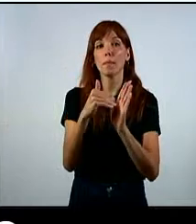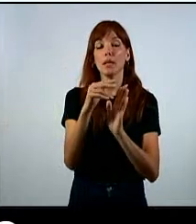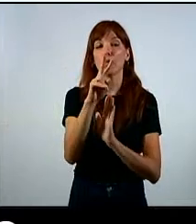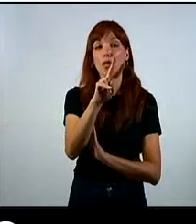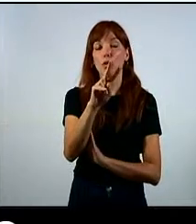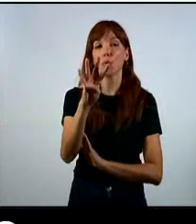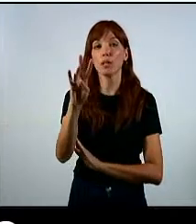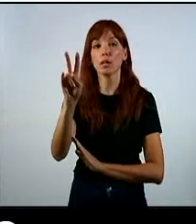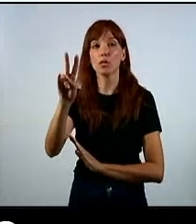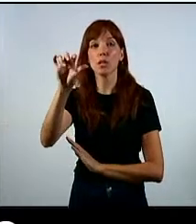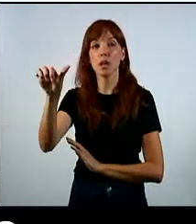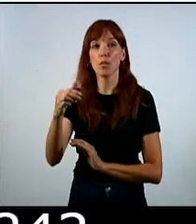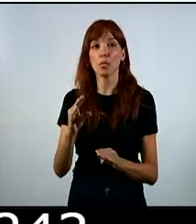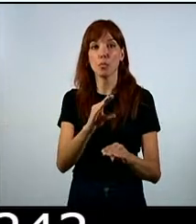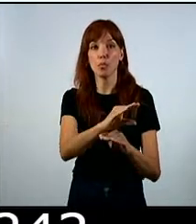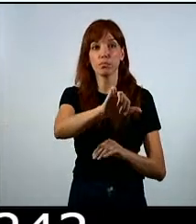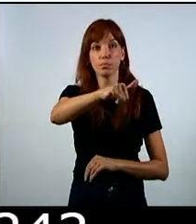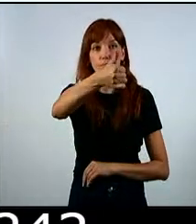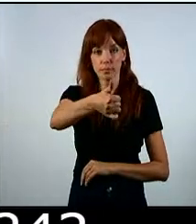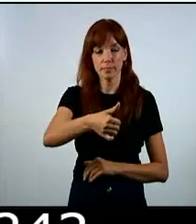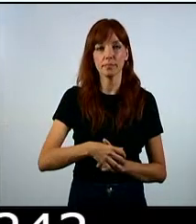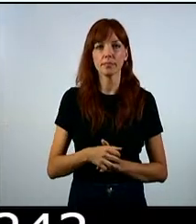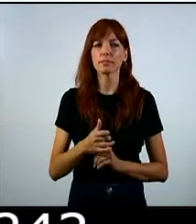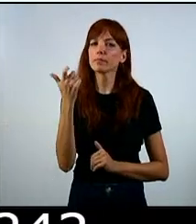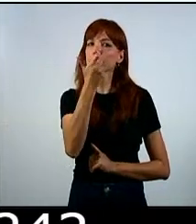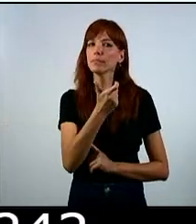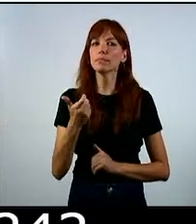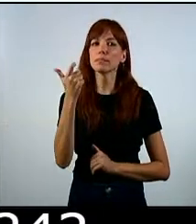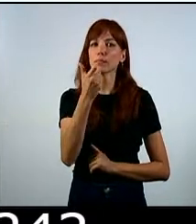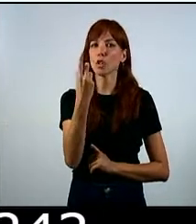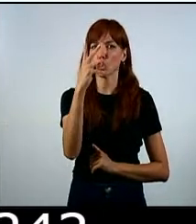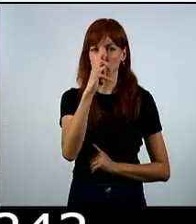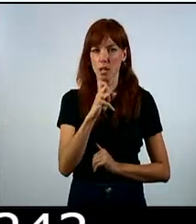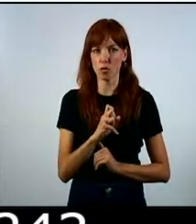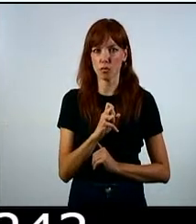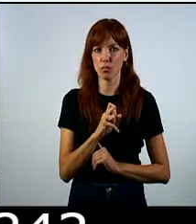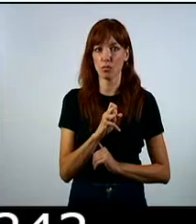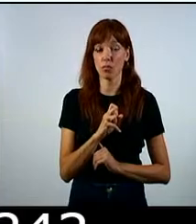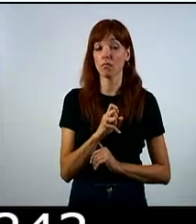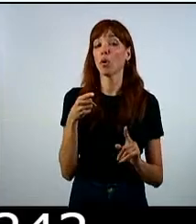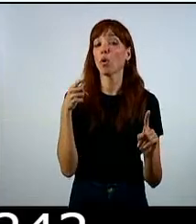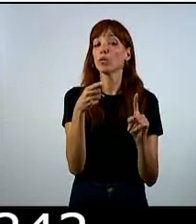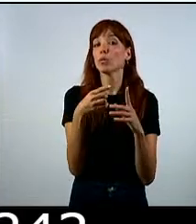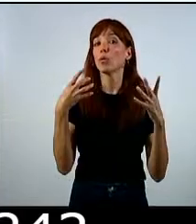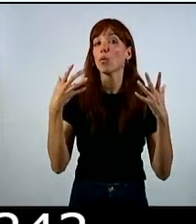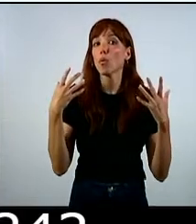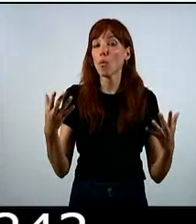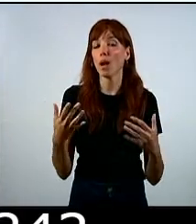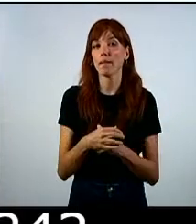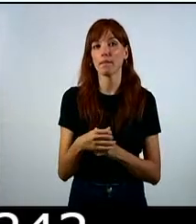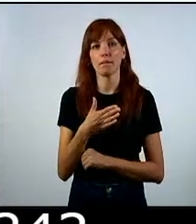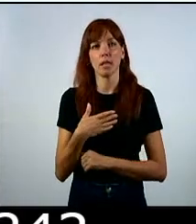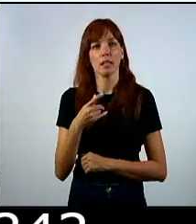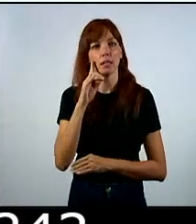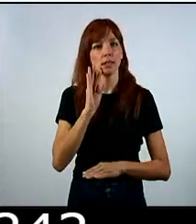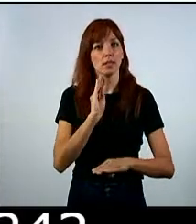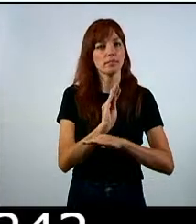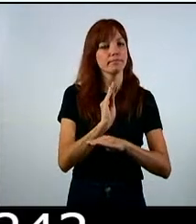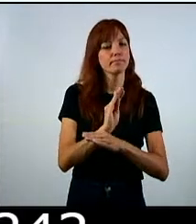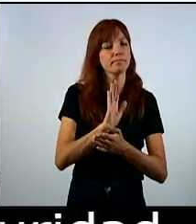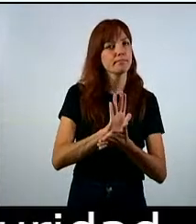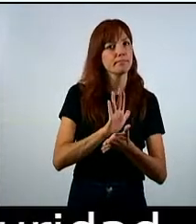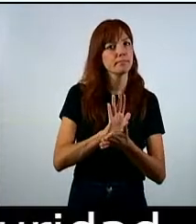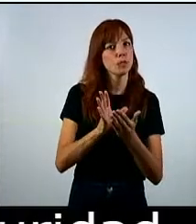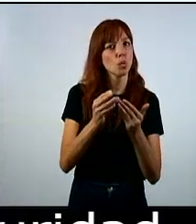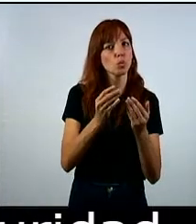1.724.242 euros para un periodo de 24 meses. Con esto garantizamos la seguridad tanto de usuarios como de trabajadores